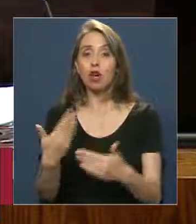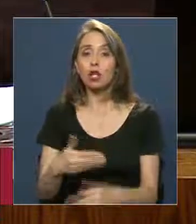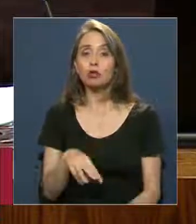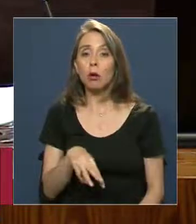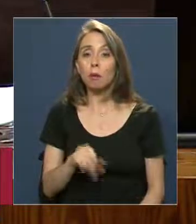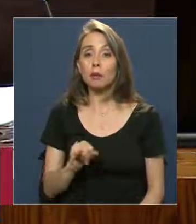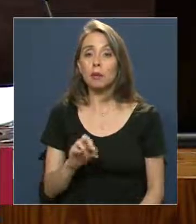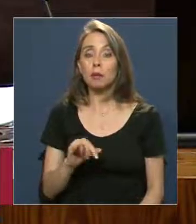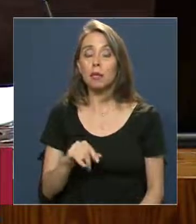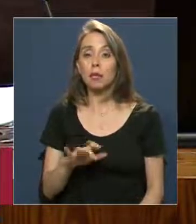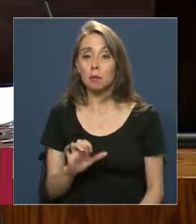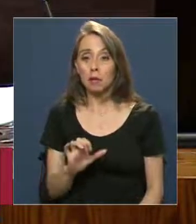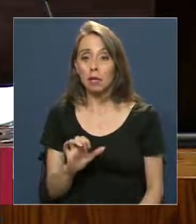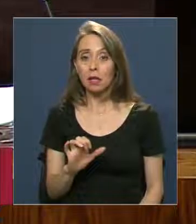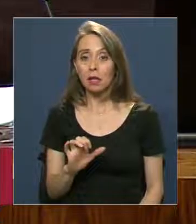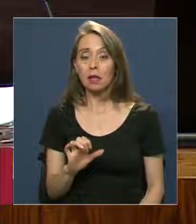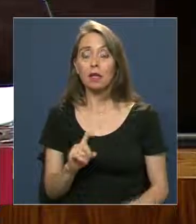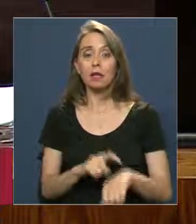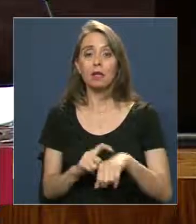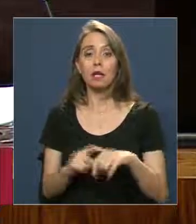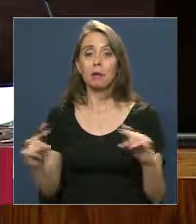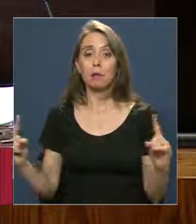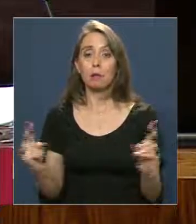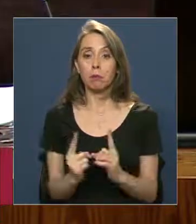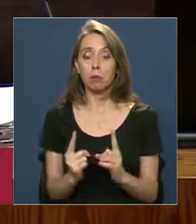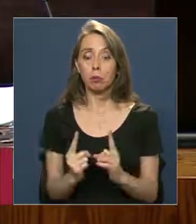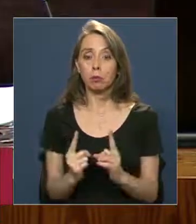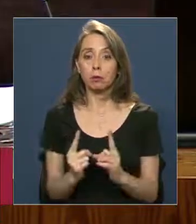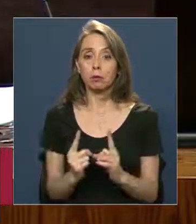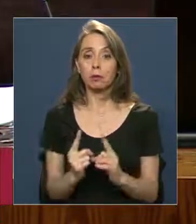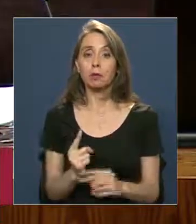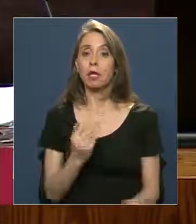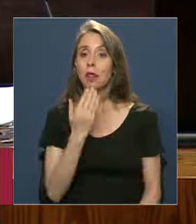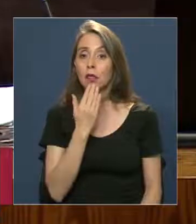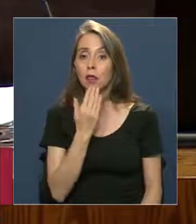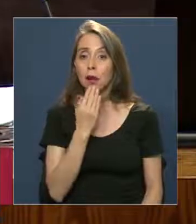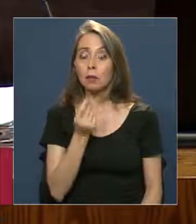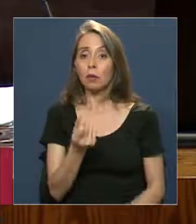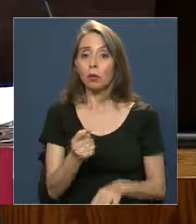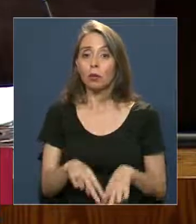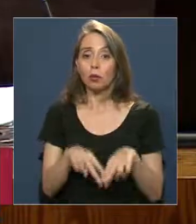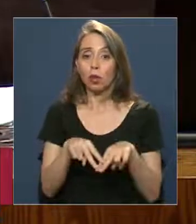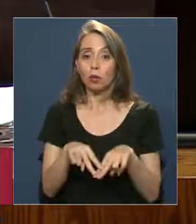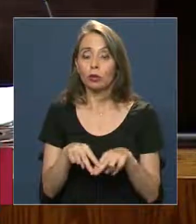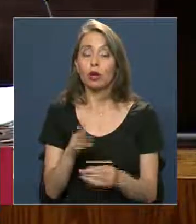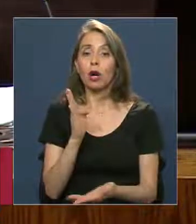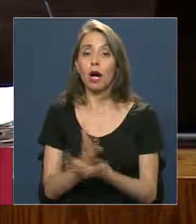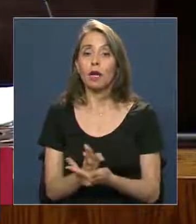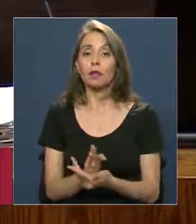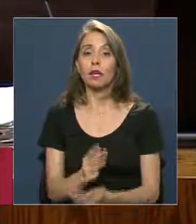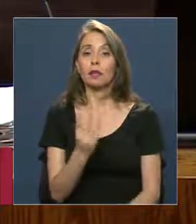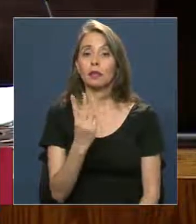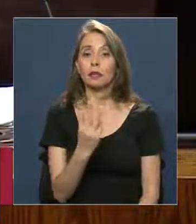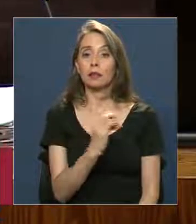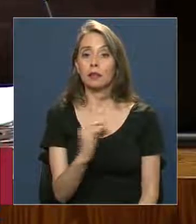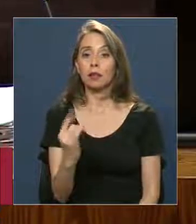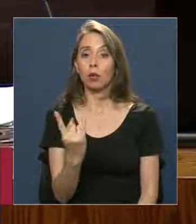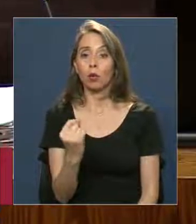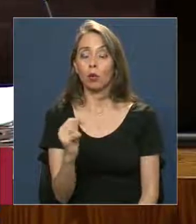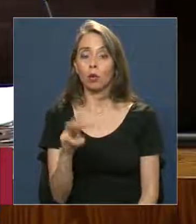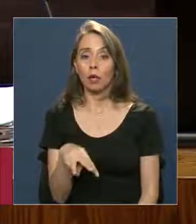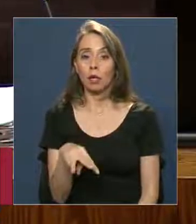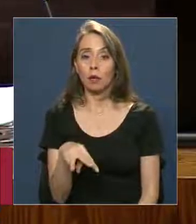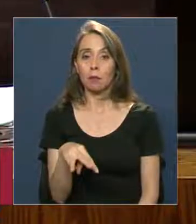MIPYMES, que también está acotado en tiempo y también está acotado en monto, hasta 300 UTM, que